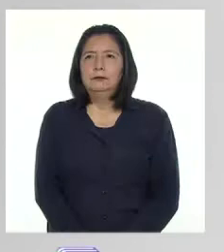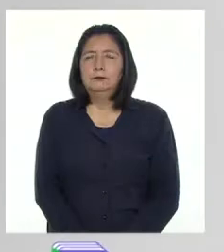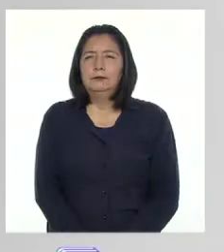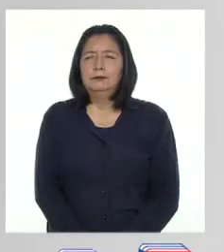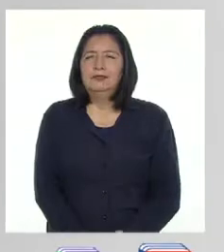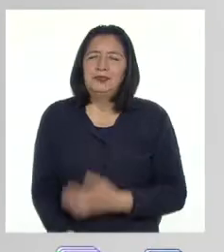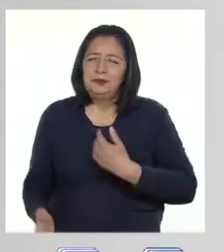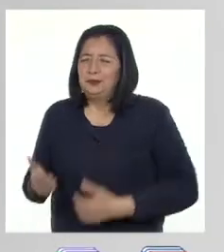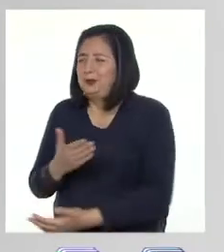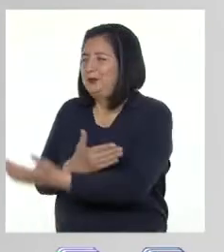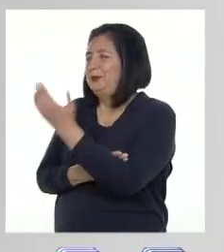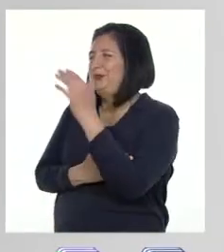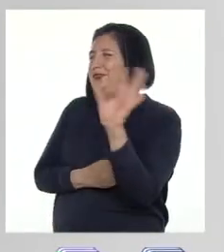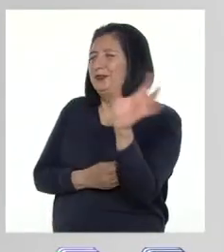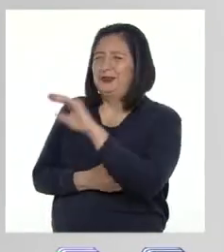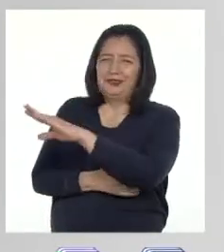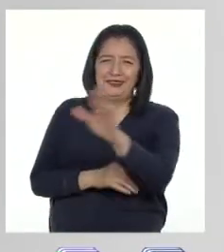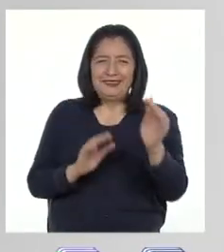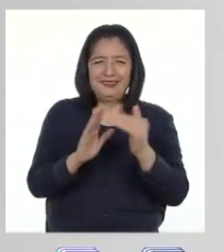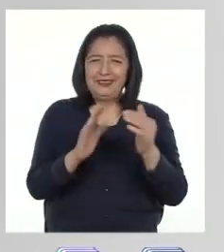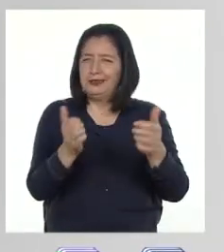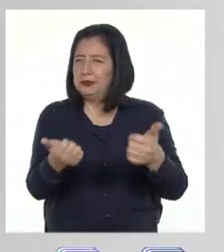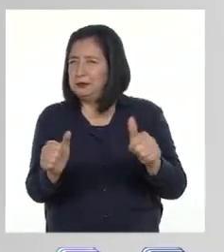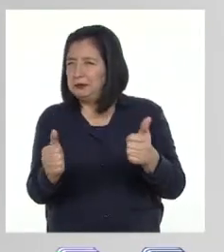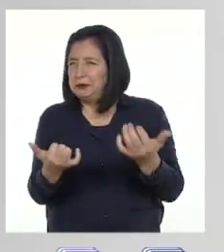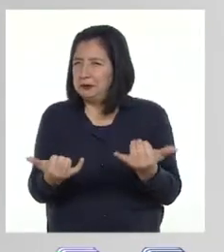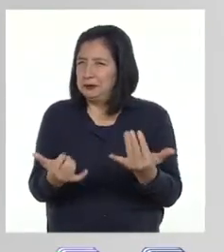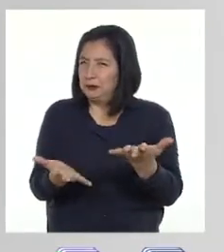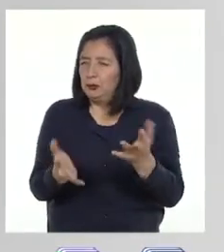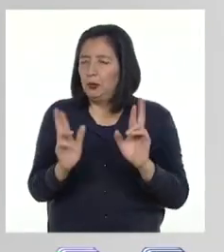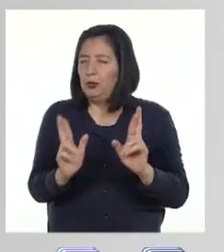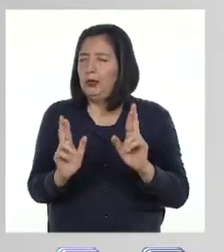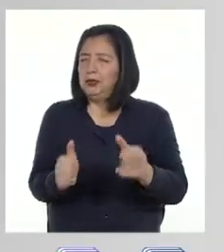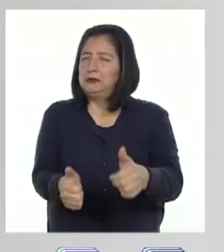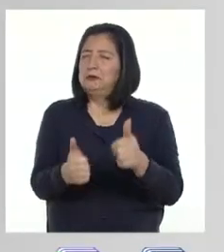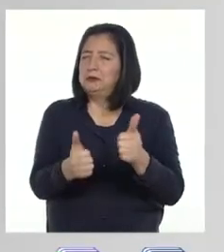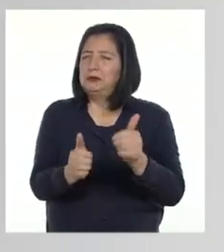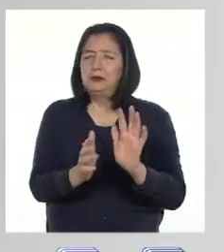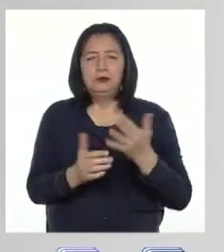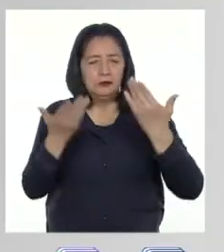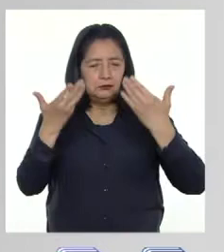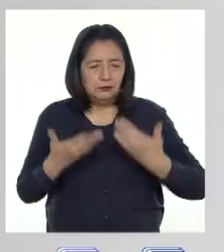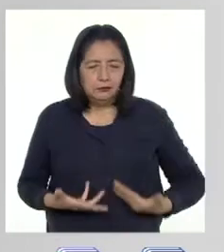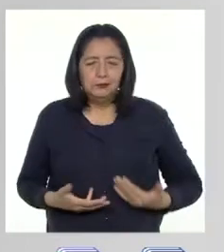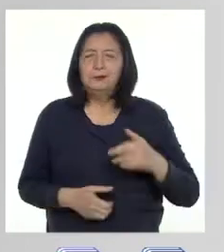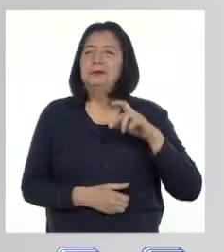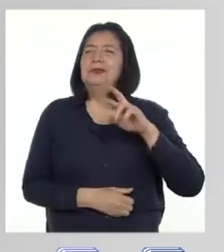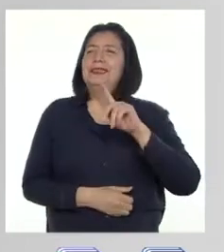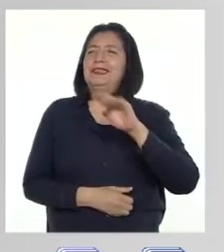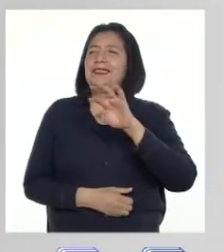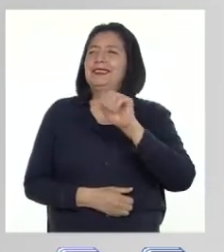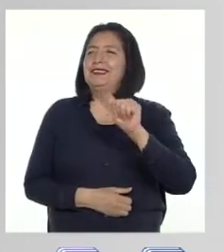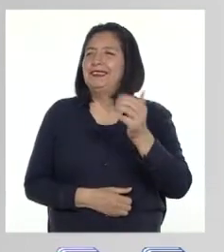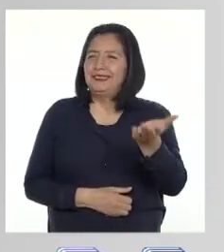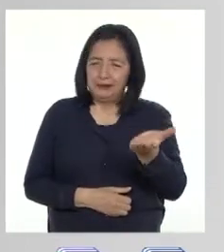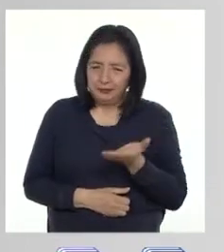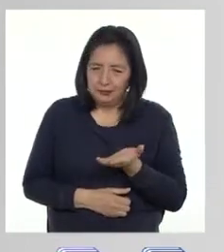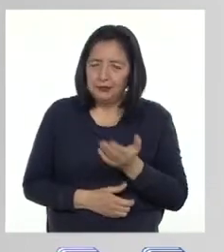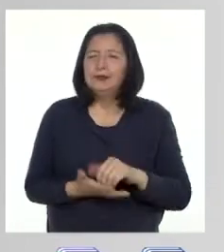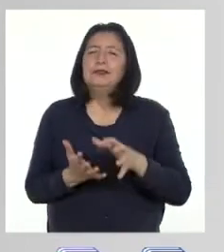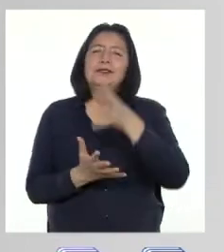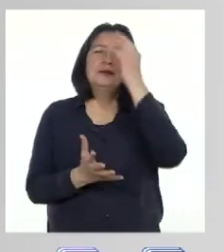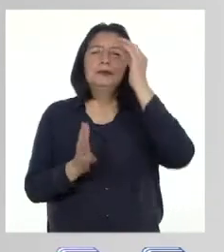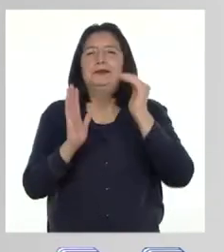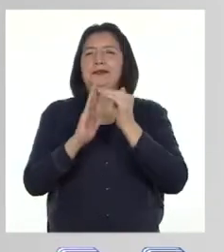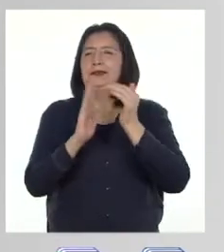Muy buenos días a todos por casa. ¿Cómo se encuentran el día de hoy? Espero que súper bien. Mi nombre es Patricia Barreto y quiero darles la bienvenida una vez más a